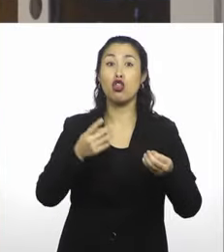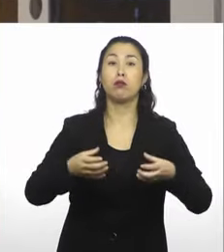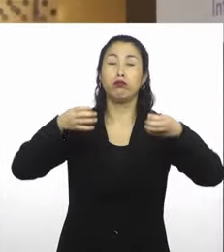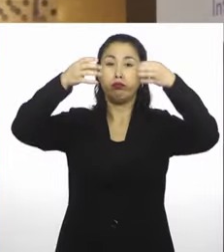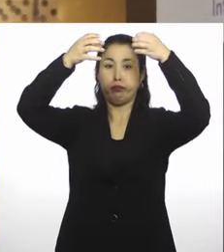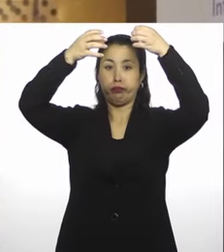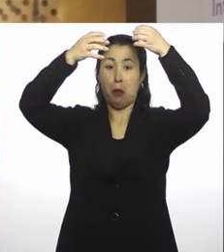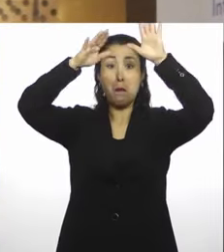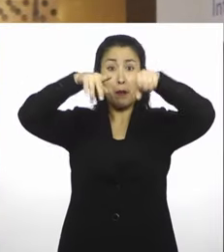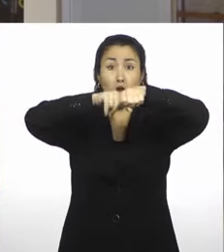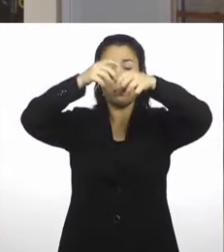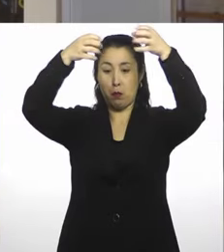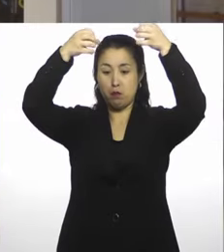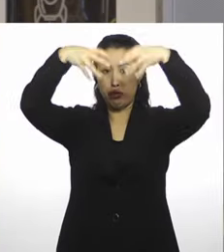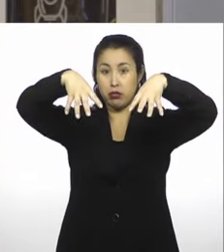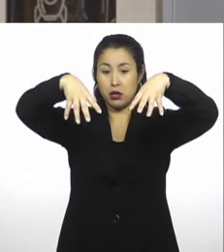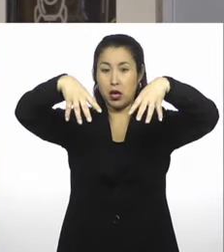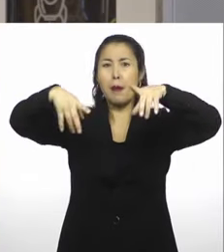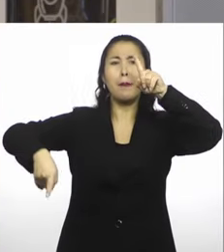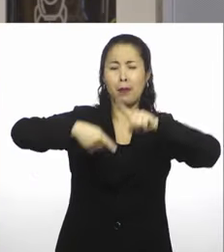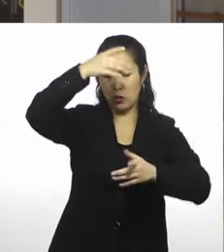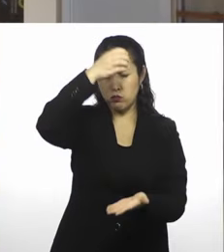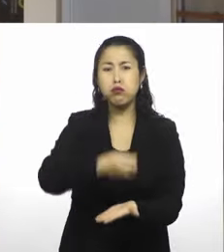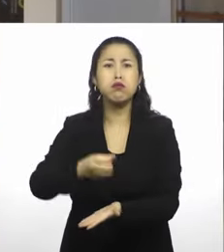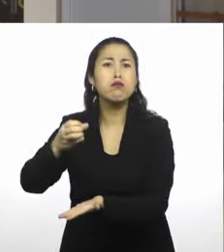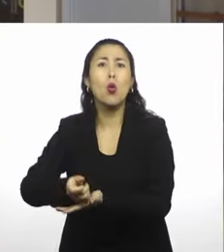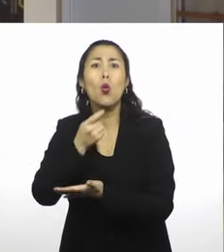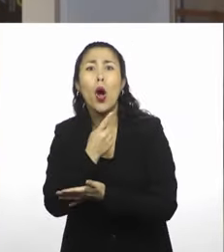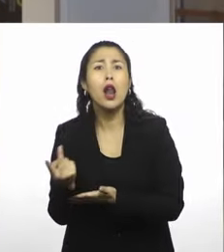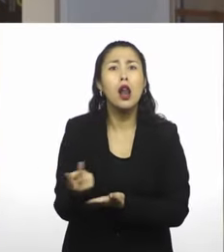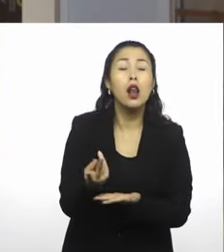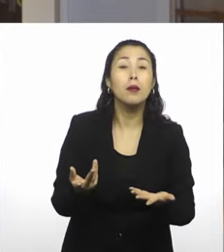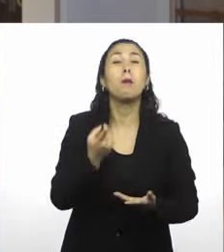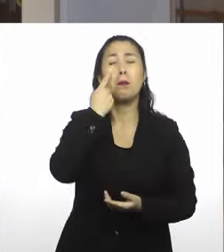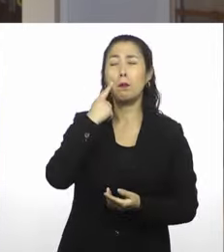mismo tiempo? ¿Cuál llegará primero abajo? ¿Qué creen ustedes? Pongámoslo a prueba.